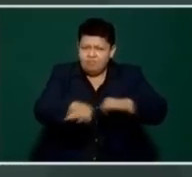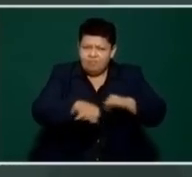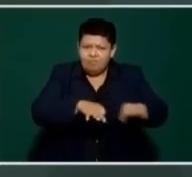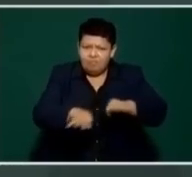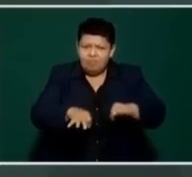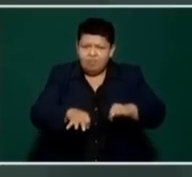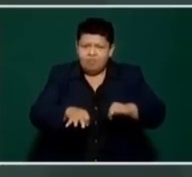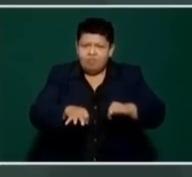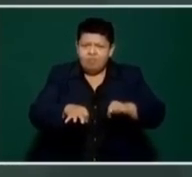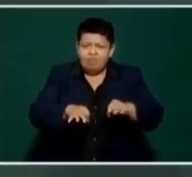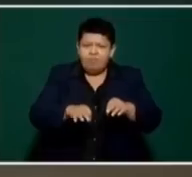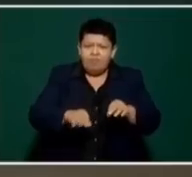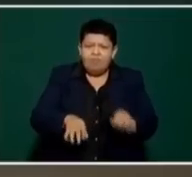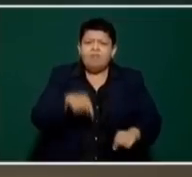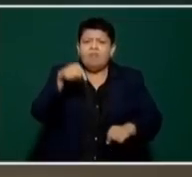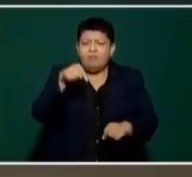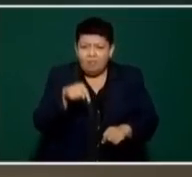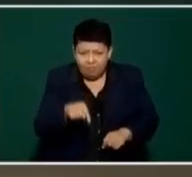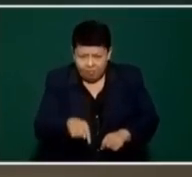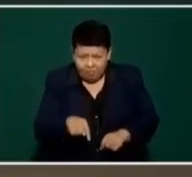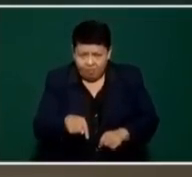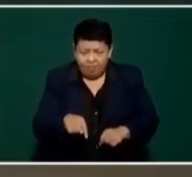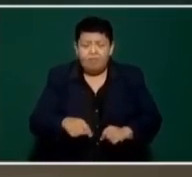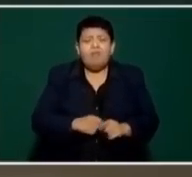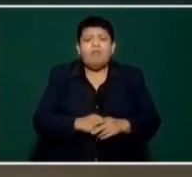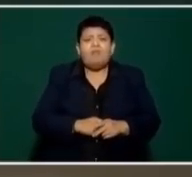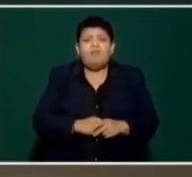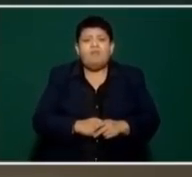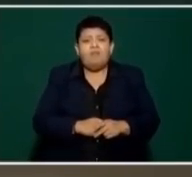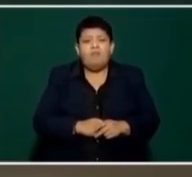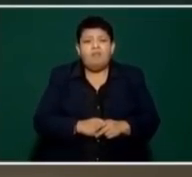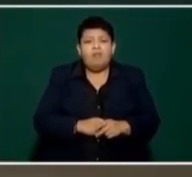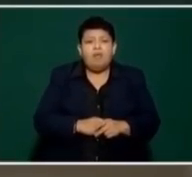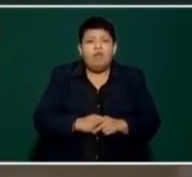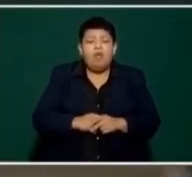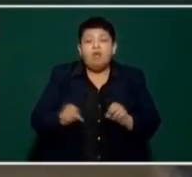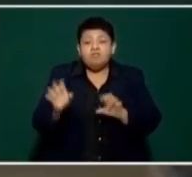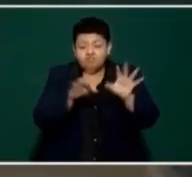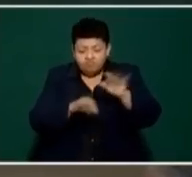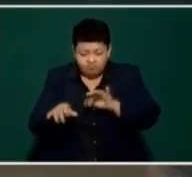de servicios que se ofrecen por internet